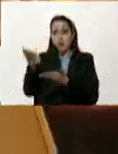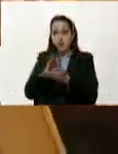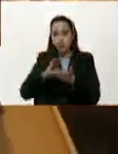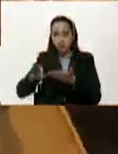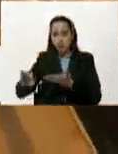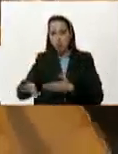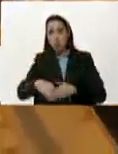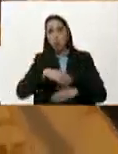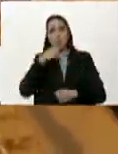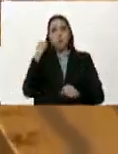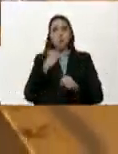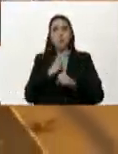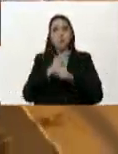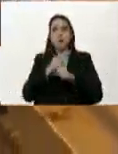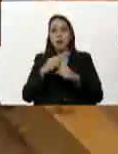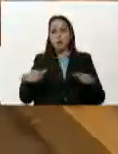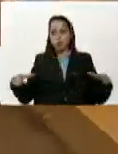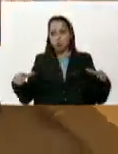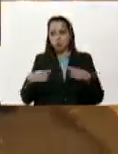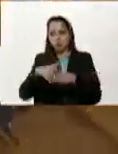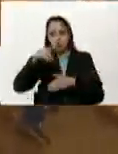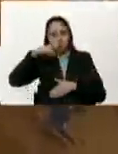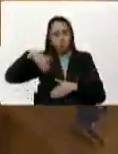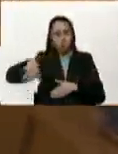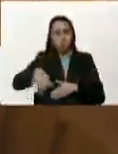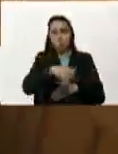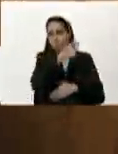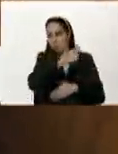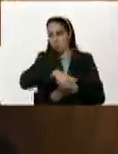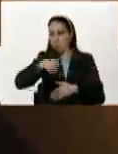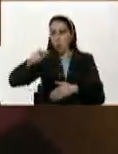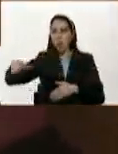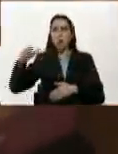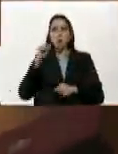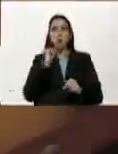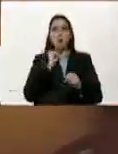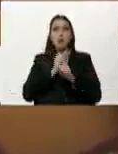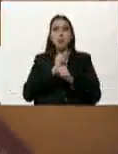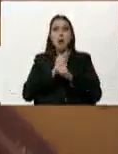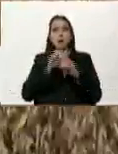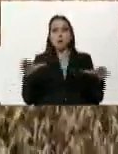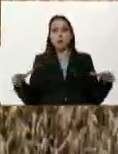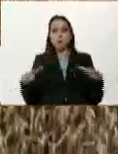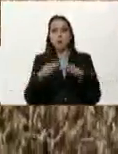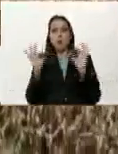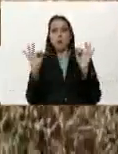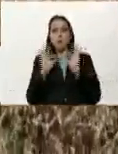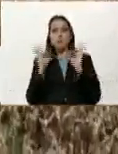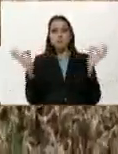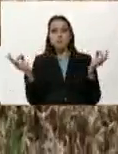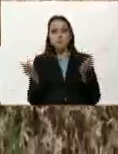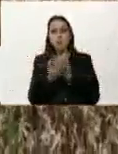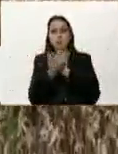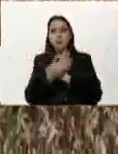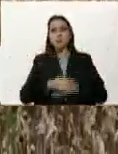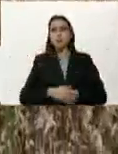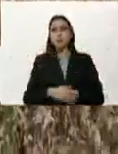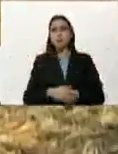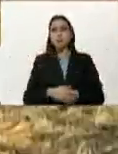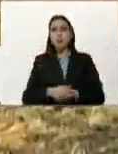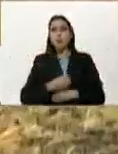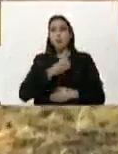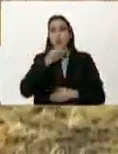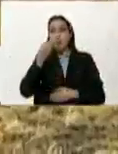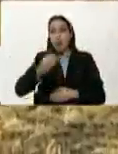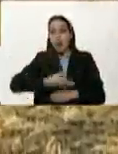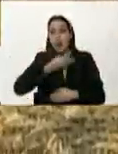sudor de éste guariqueño y de todo su grupo solano el grupo familiar evaristo buenas tardes